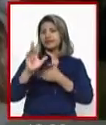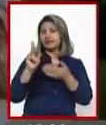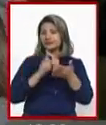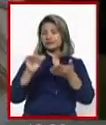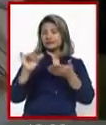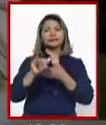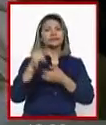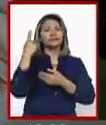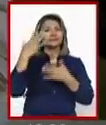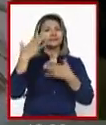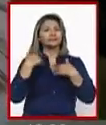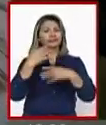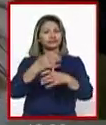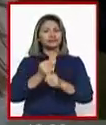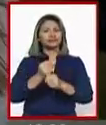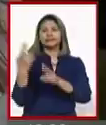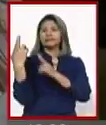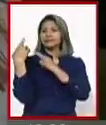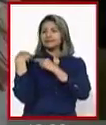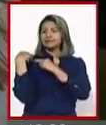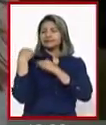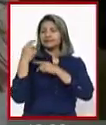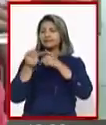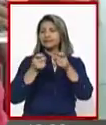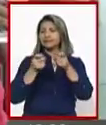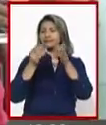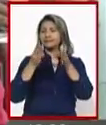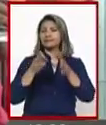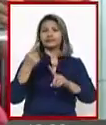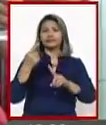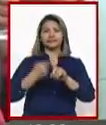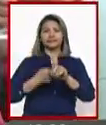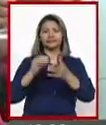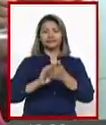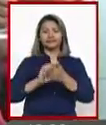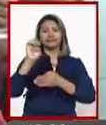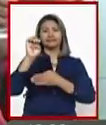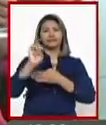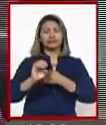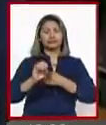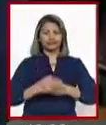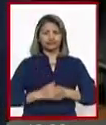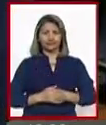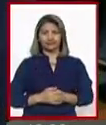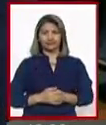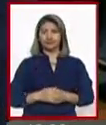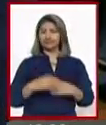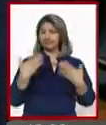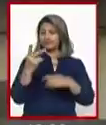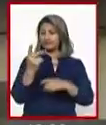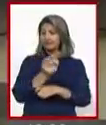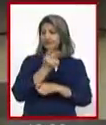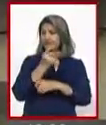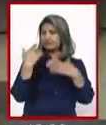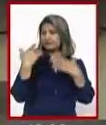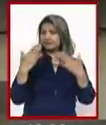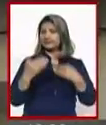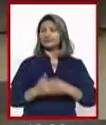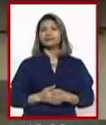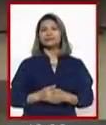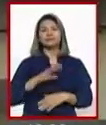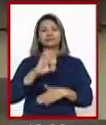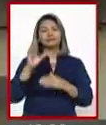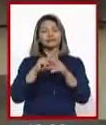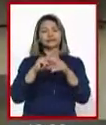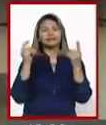proyecto para optar el cargo directivo. En el mes de enero ya tendríamos ganadores, tanto para